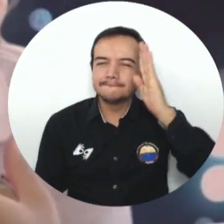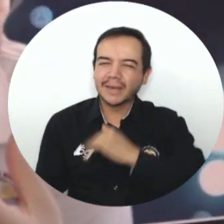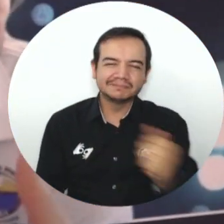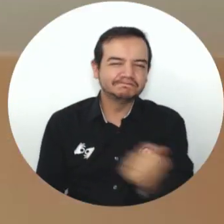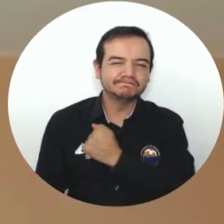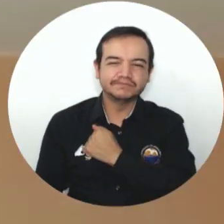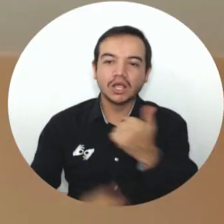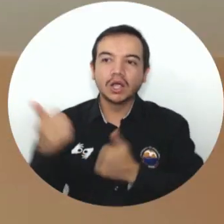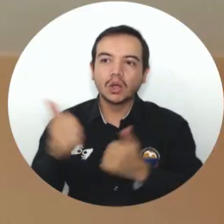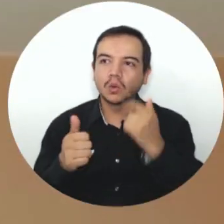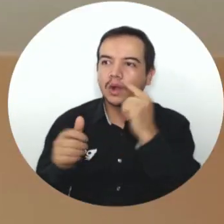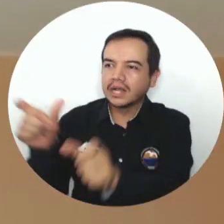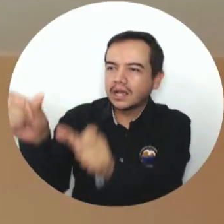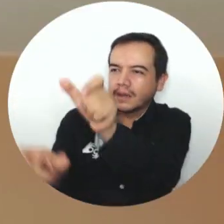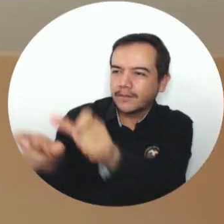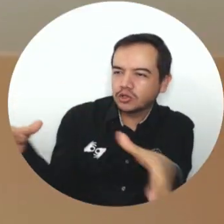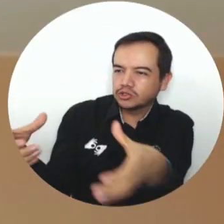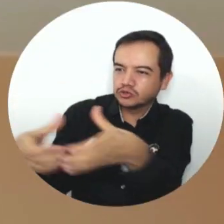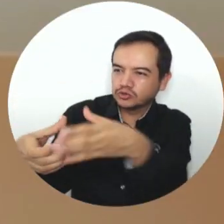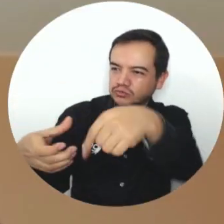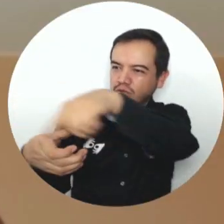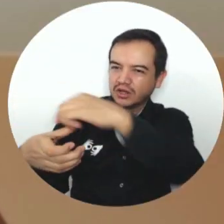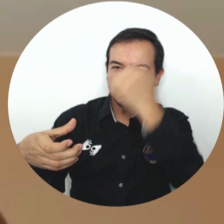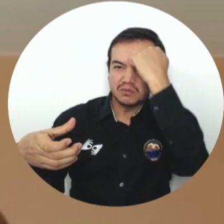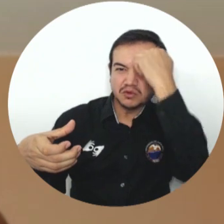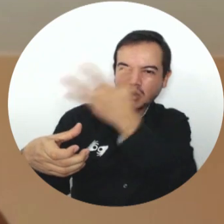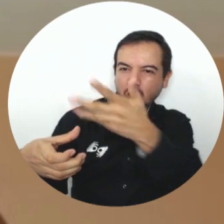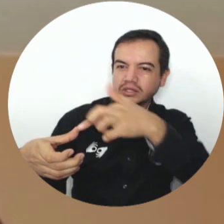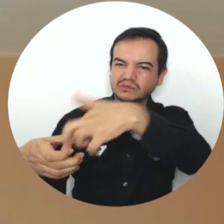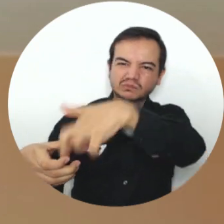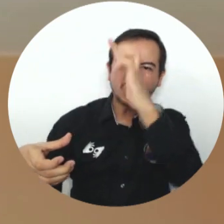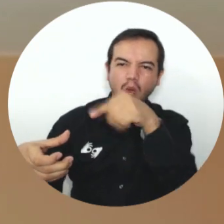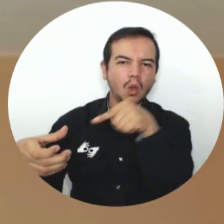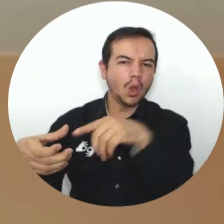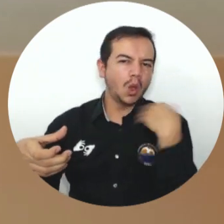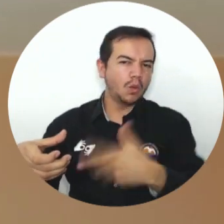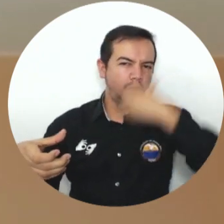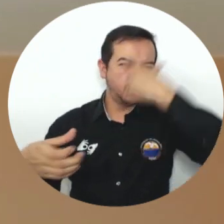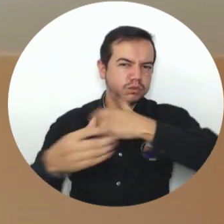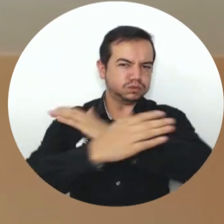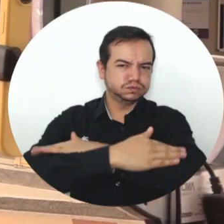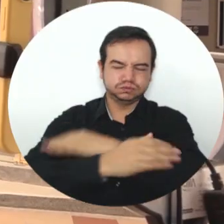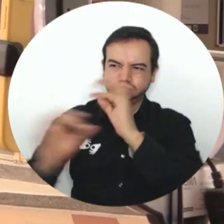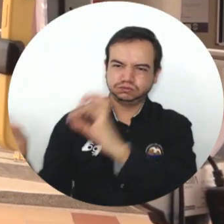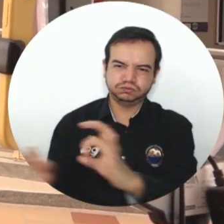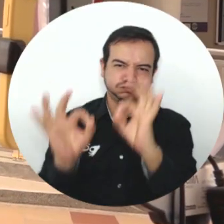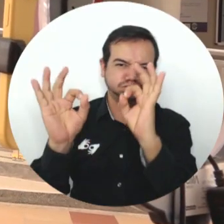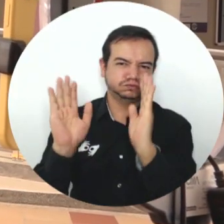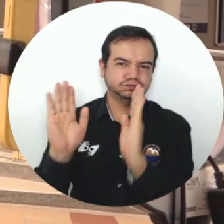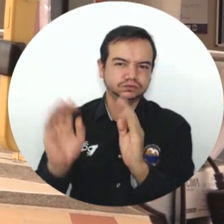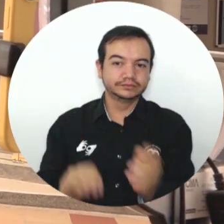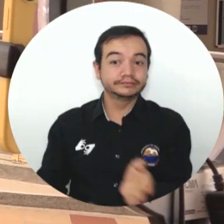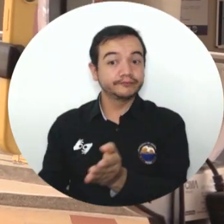universidad es el profesionalismo que tiene al hacer las cosas, como también el cuerpo de docente que está altamente preparado. De esta